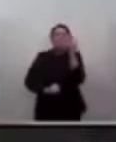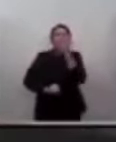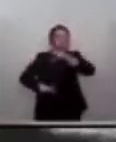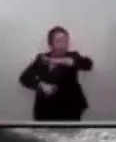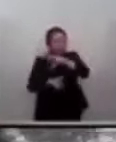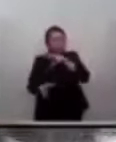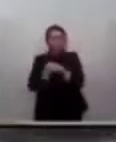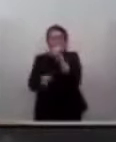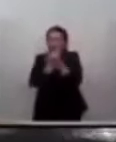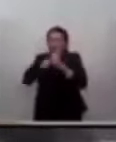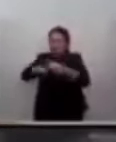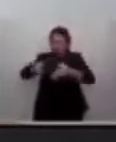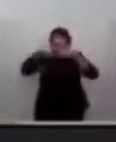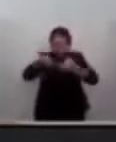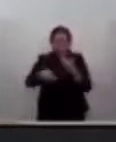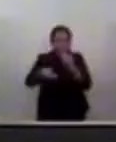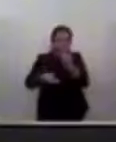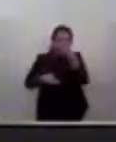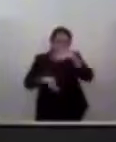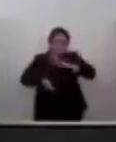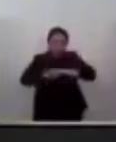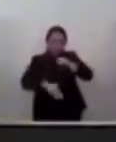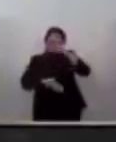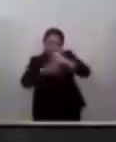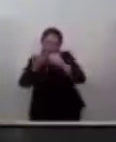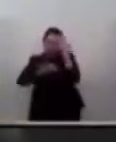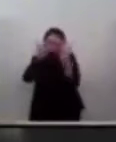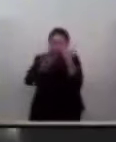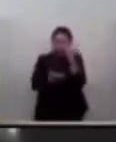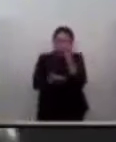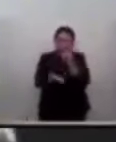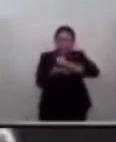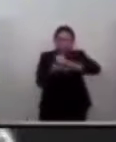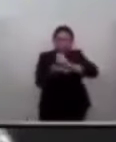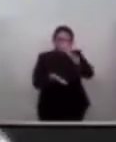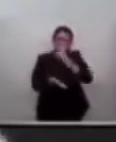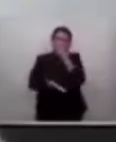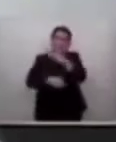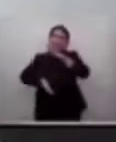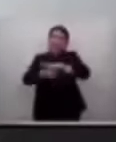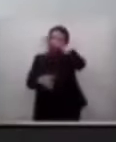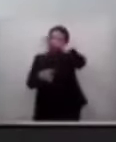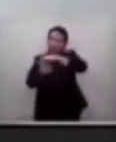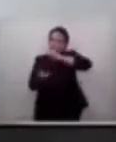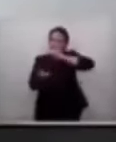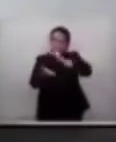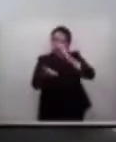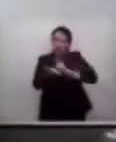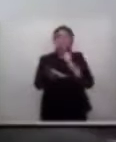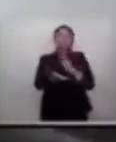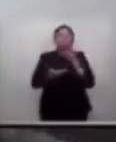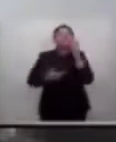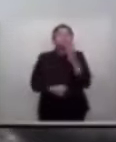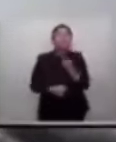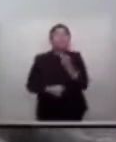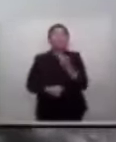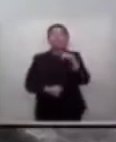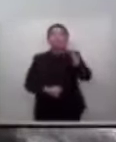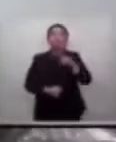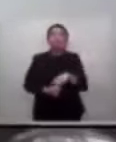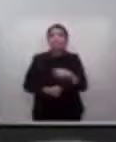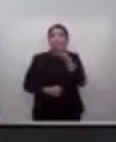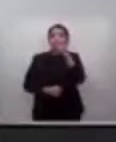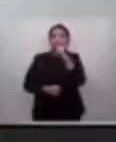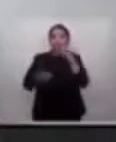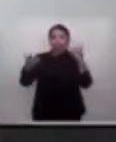toda la información necesaria para poder estudiar la solicitud de recuento que se hizo ante el tribunal local que efectivamente no era